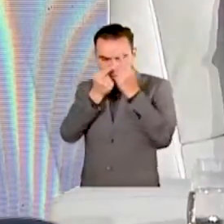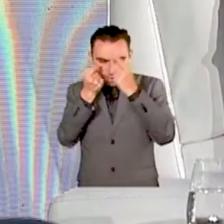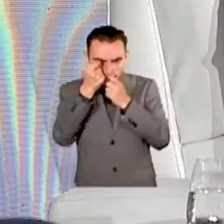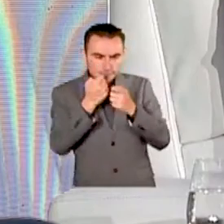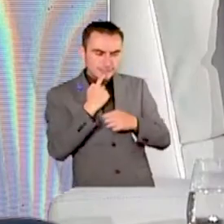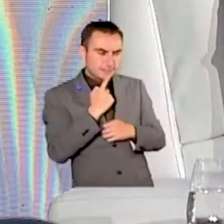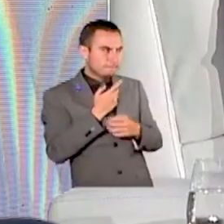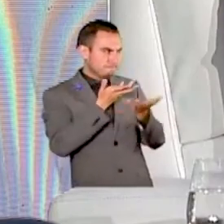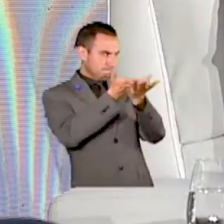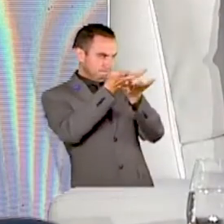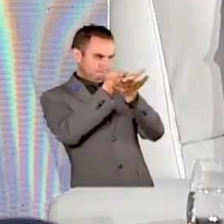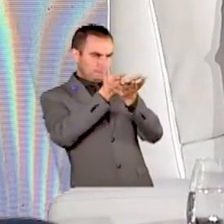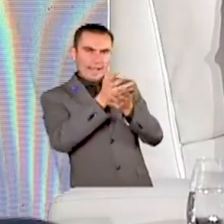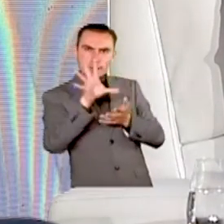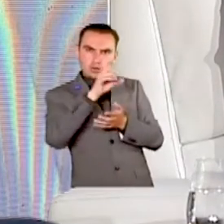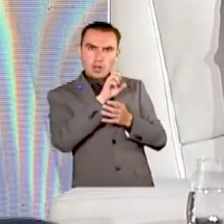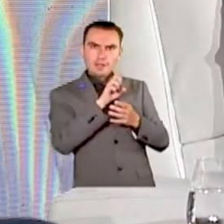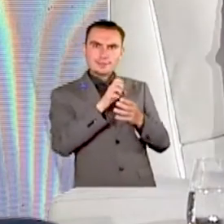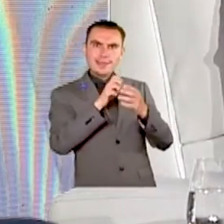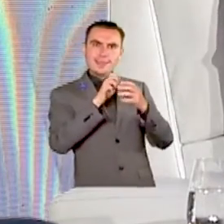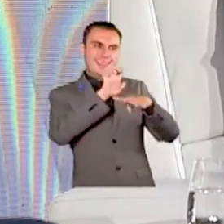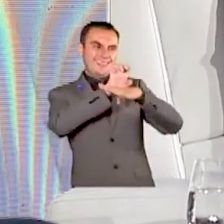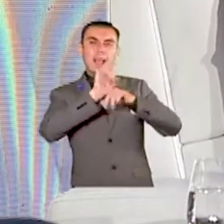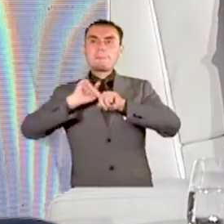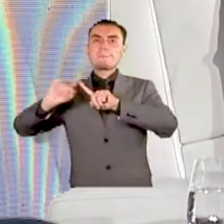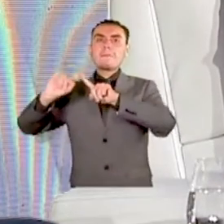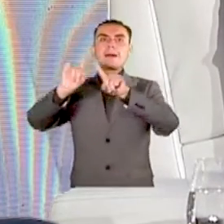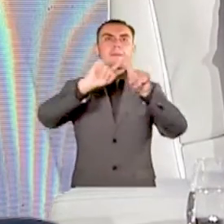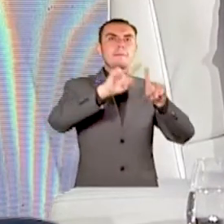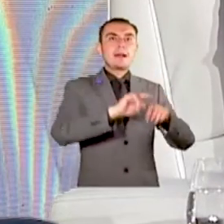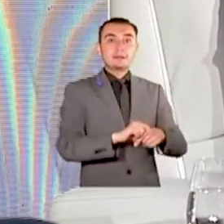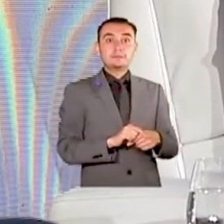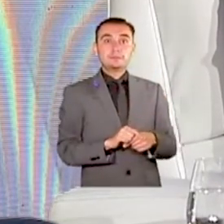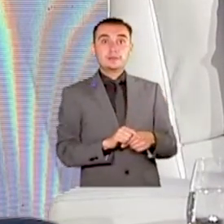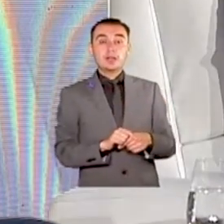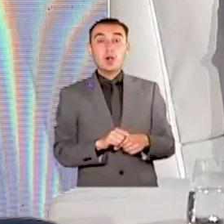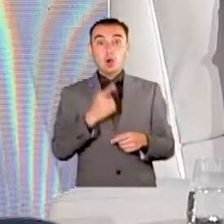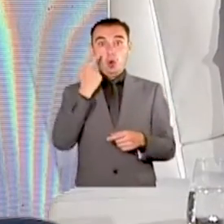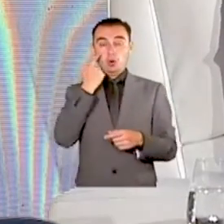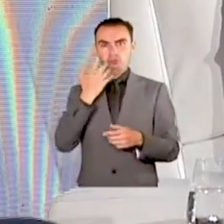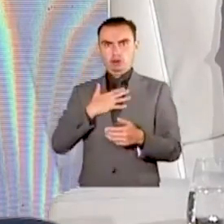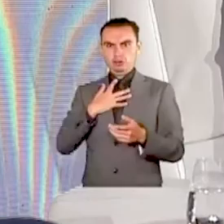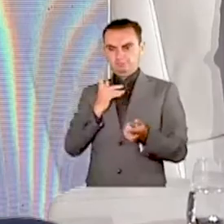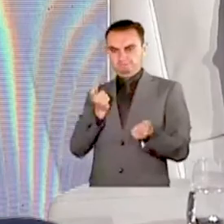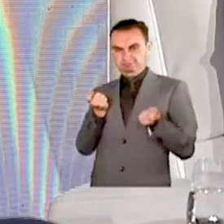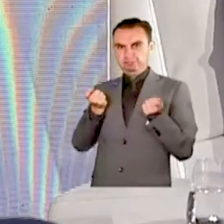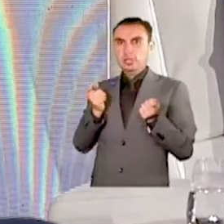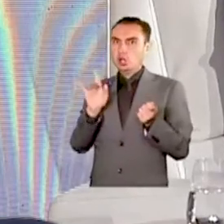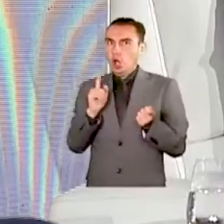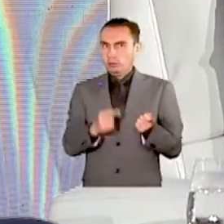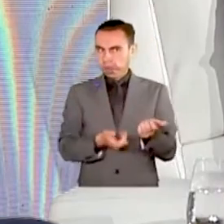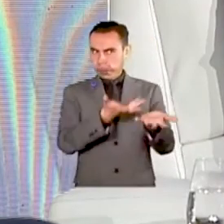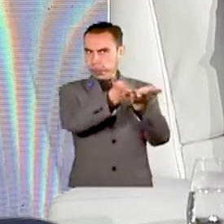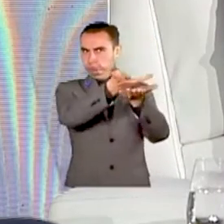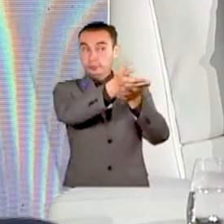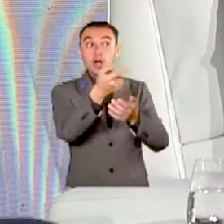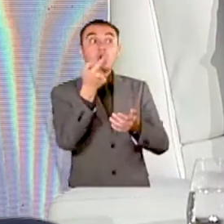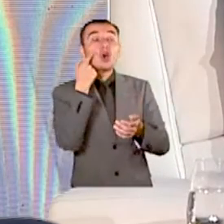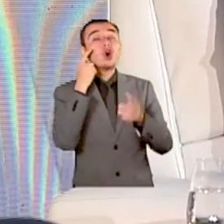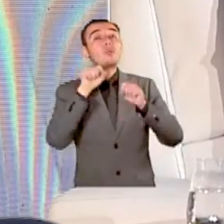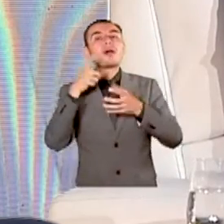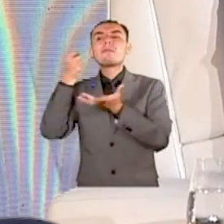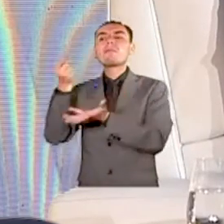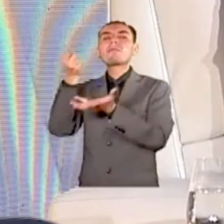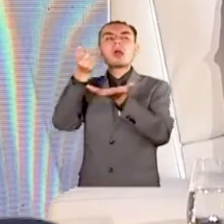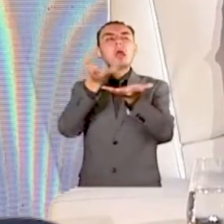exhortar a las entidades competentes que, como usted lo ha dicho, 5 administrar, instando a que se garantizaran los recursos